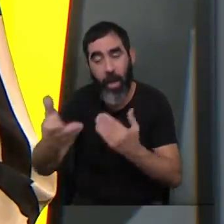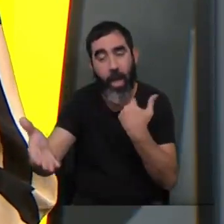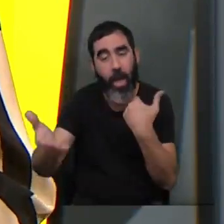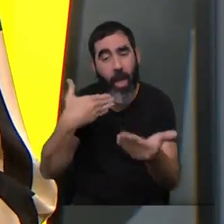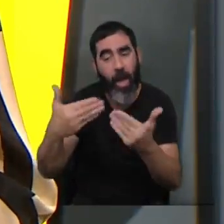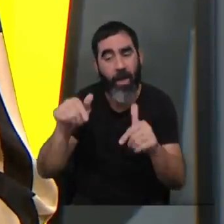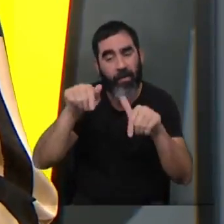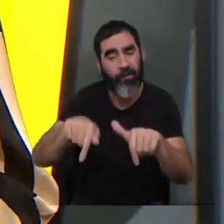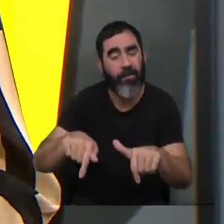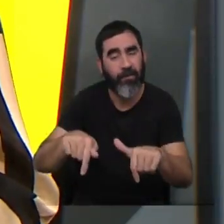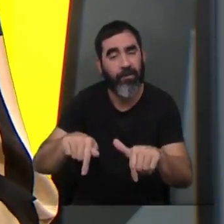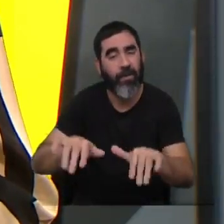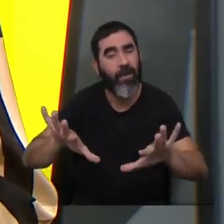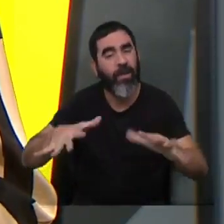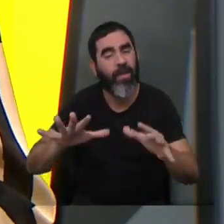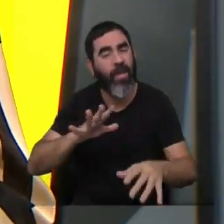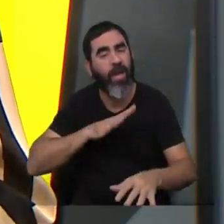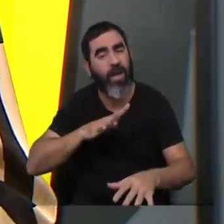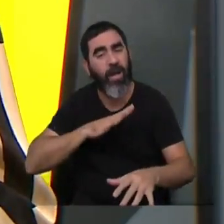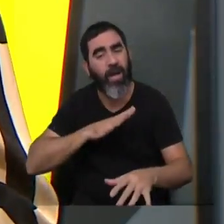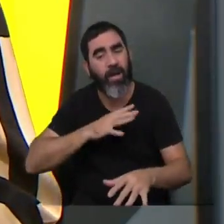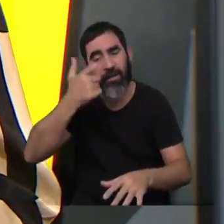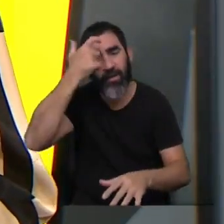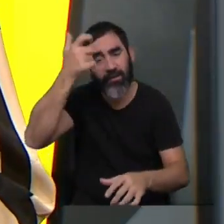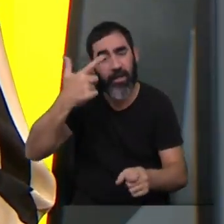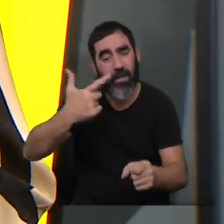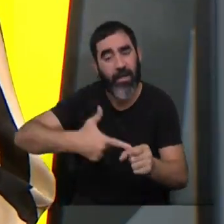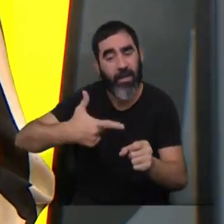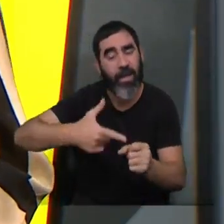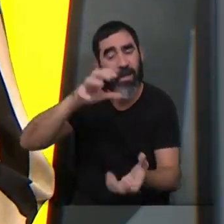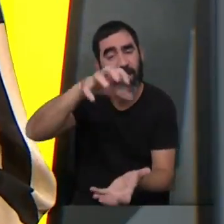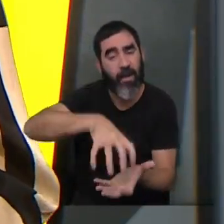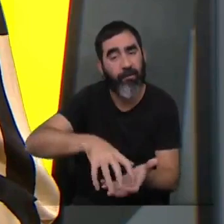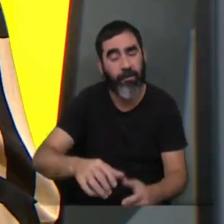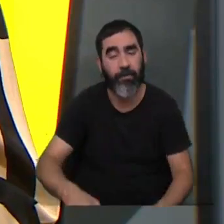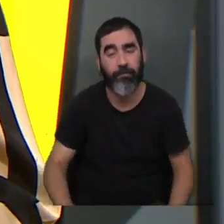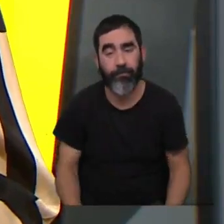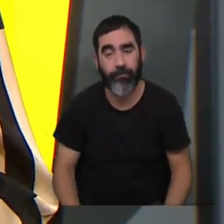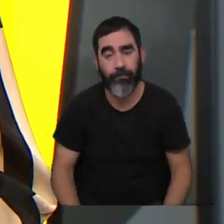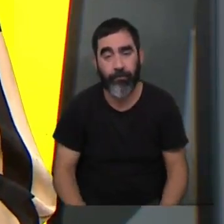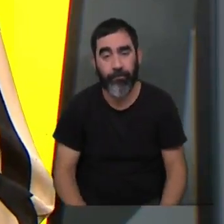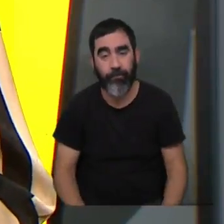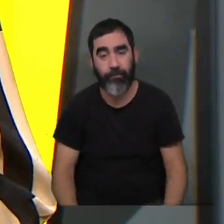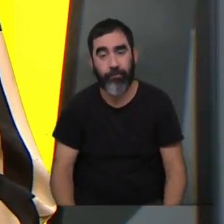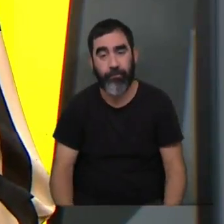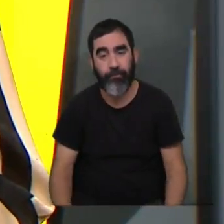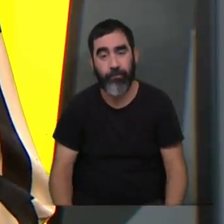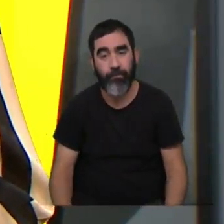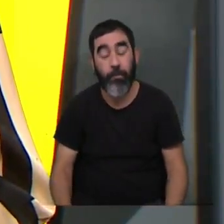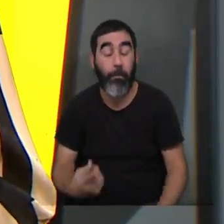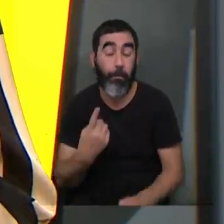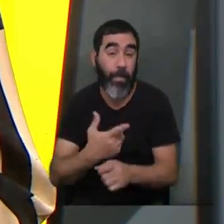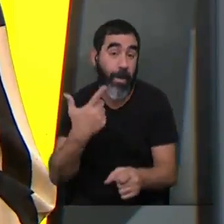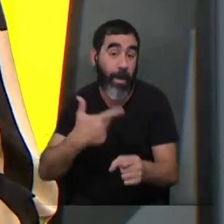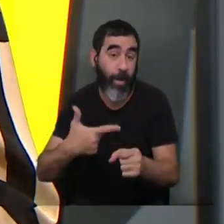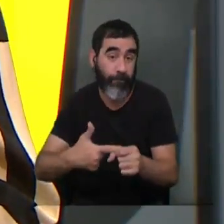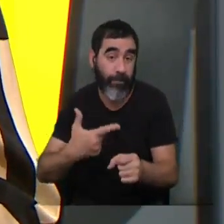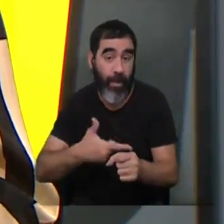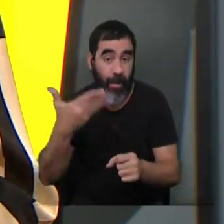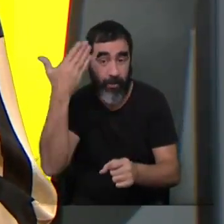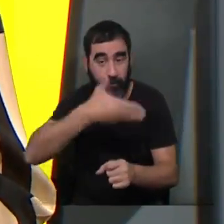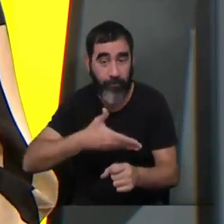hablamos justamente de eso, de qué encontramos de ciencia en la estación de servicio, empezando, por ejemplo, por los combustibles mismos, claro, ¿no? Que son